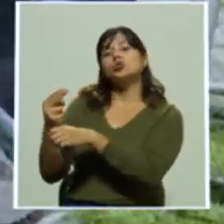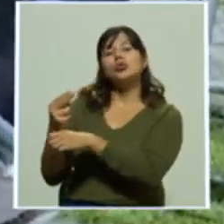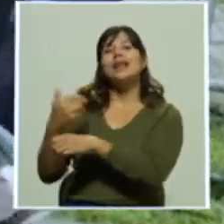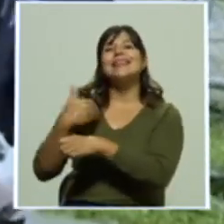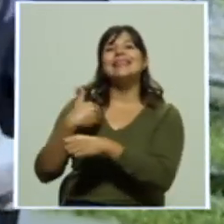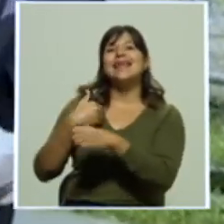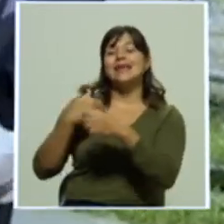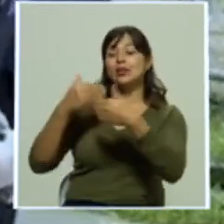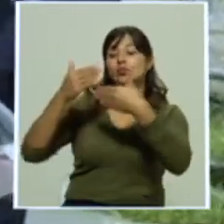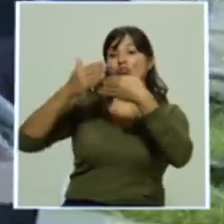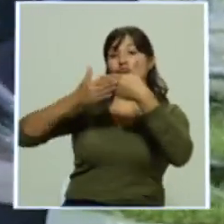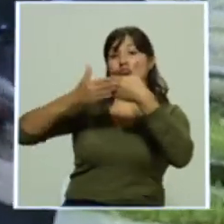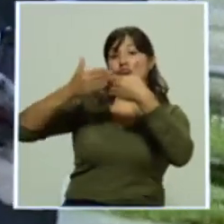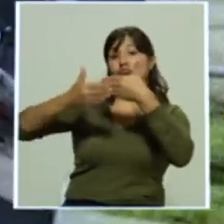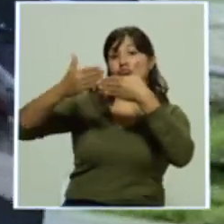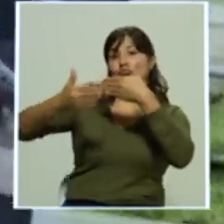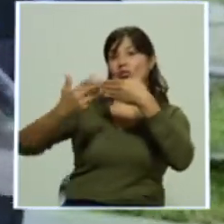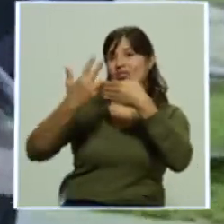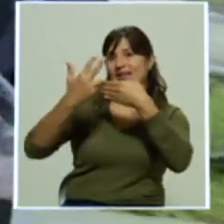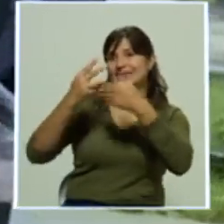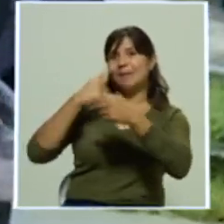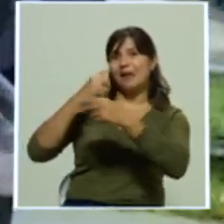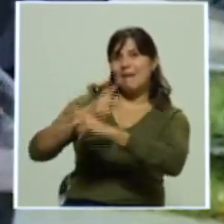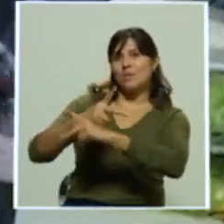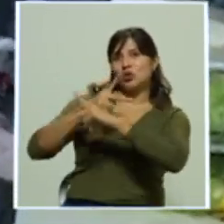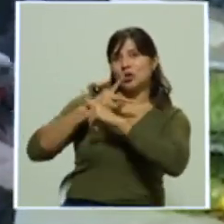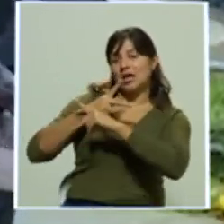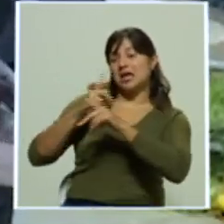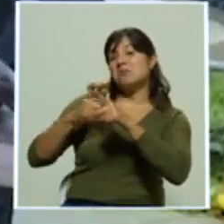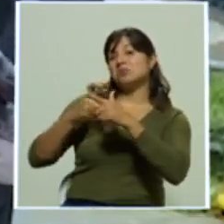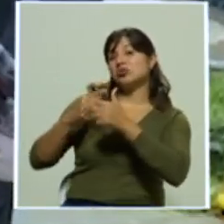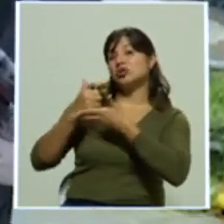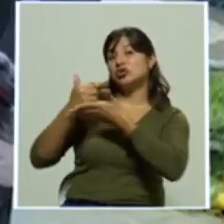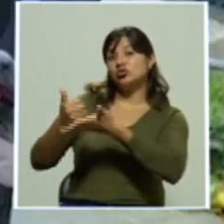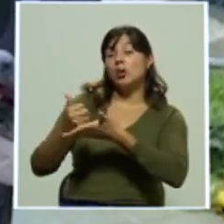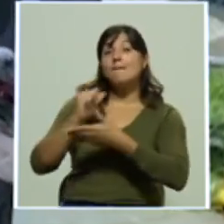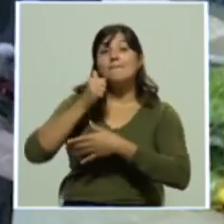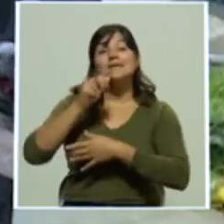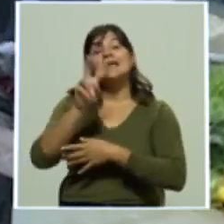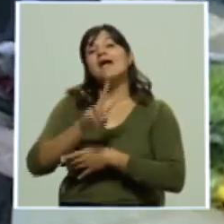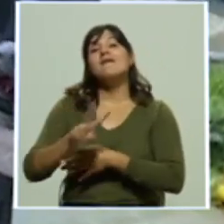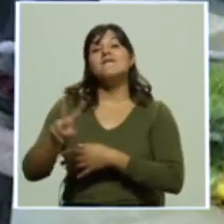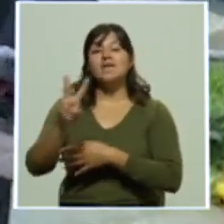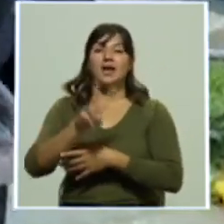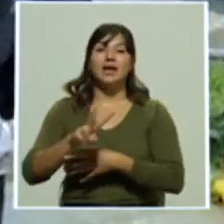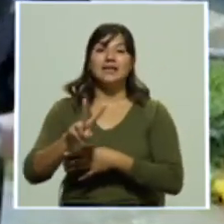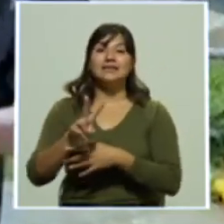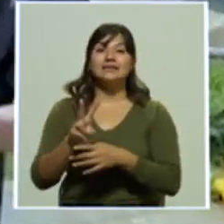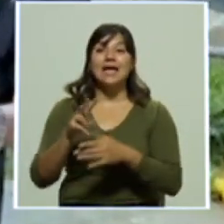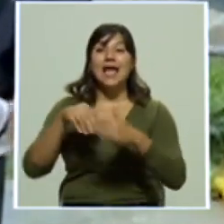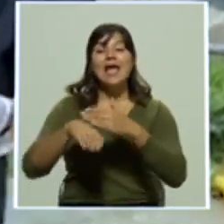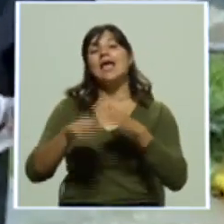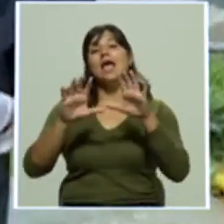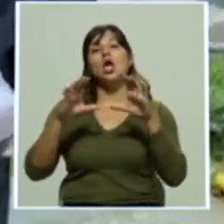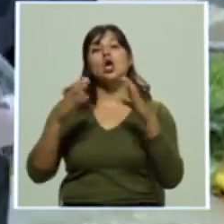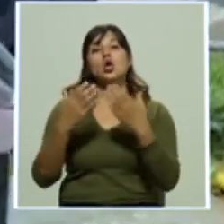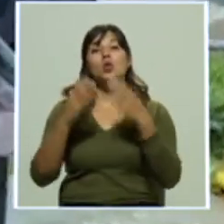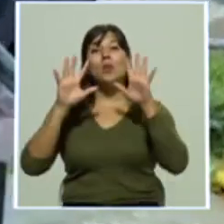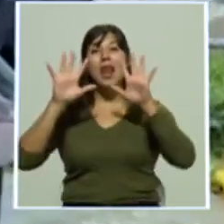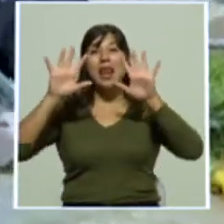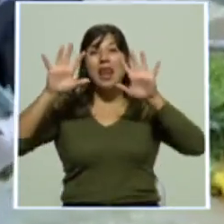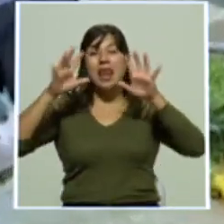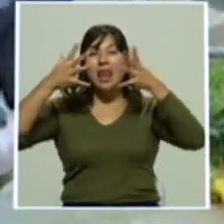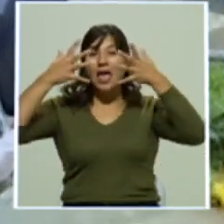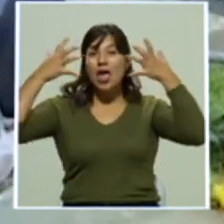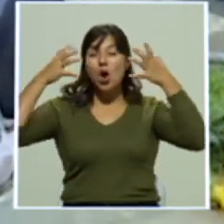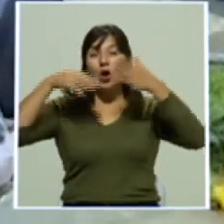capas protectoras, las cuales contribuirán con esta campaña. Este viernes precisamente se llevará a cabo en el Club de Leones de San Sebastián